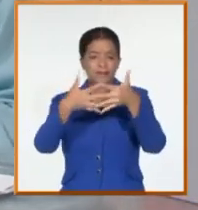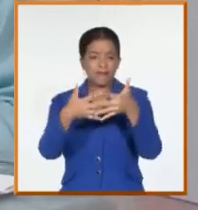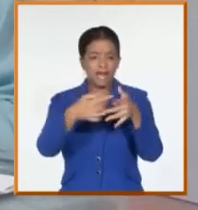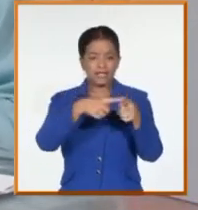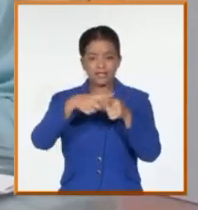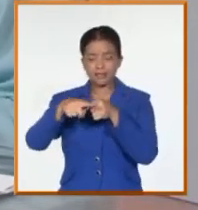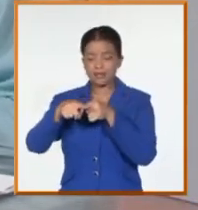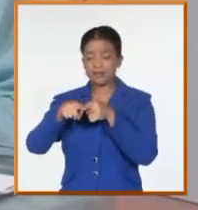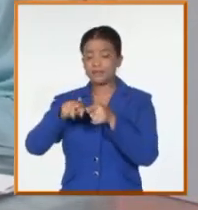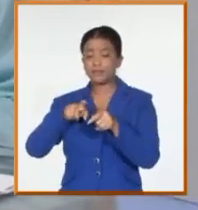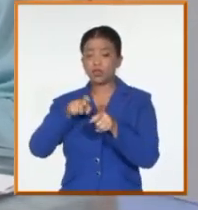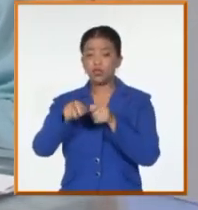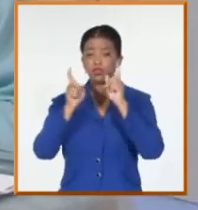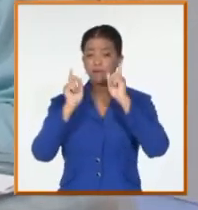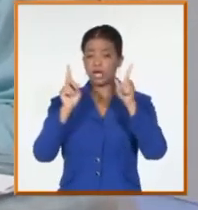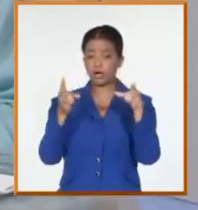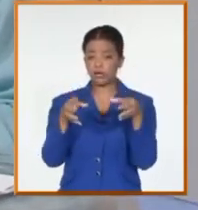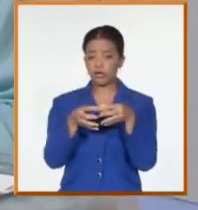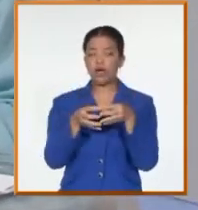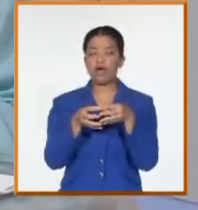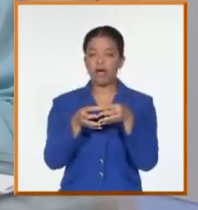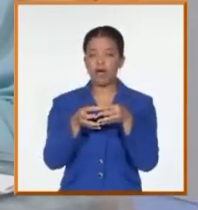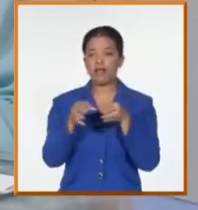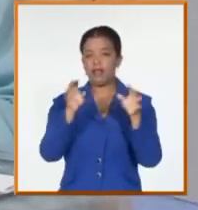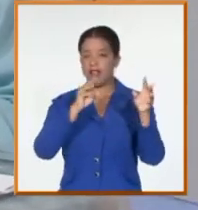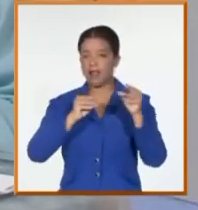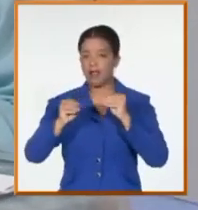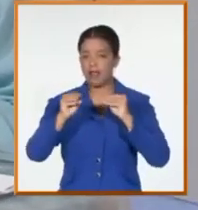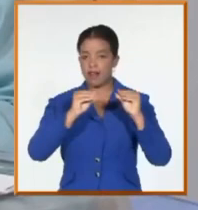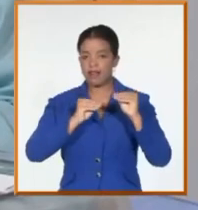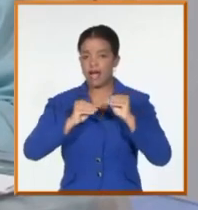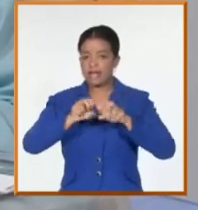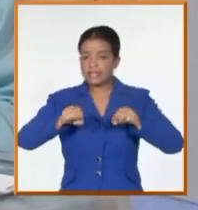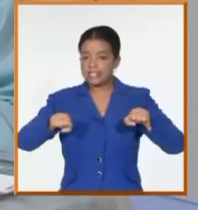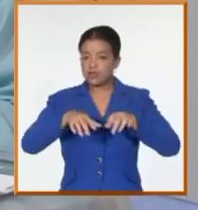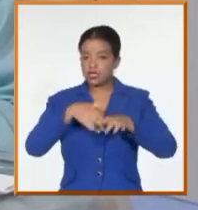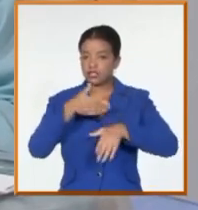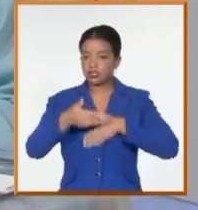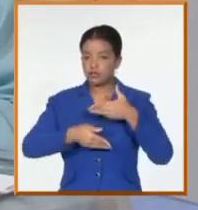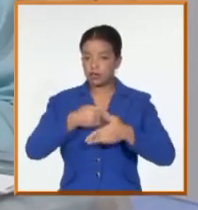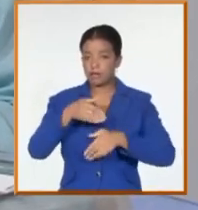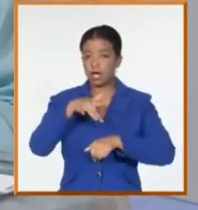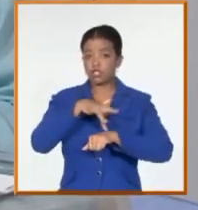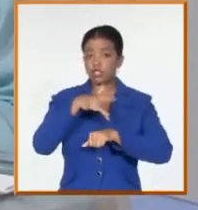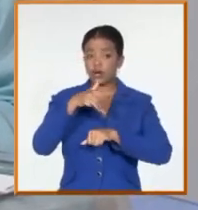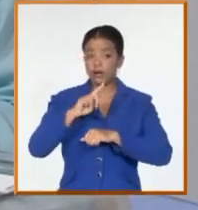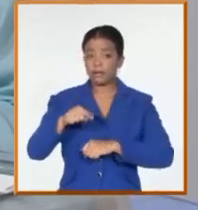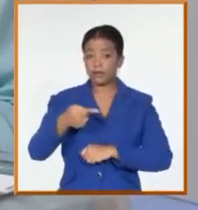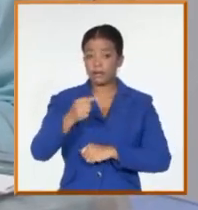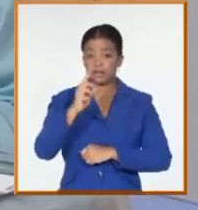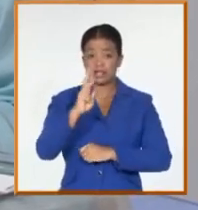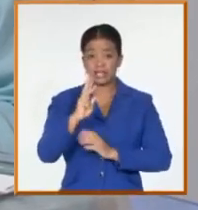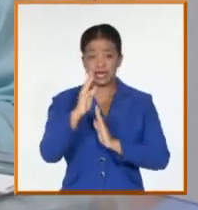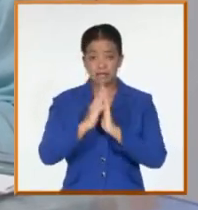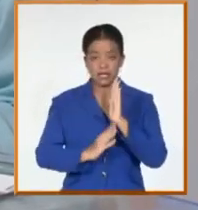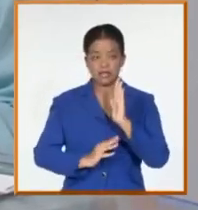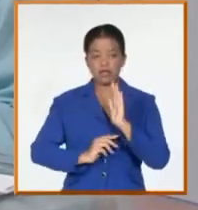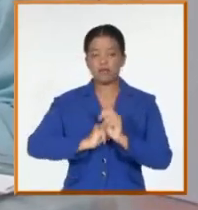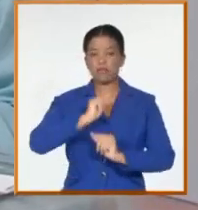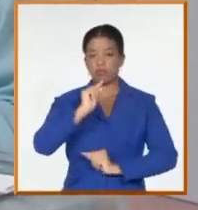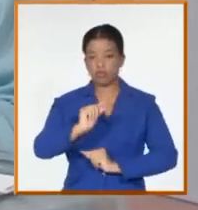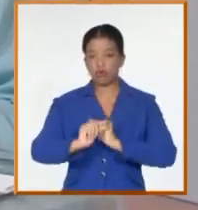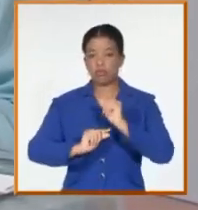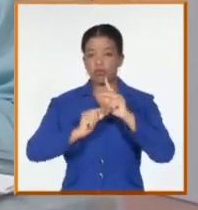con ellos hasta han ido evaluando esa situación y por tanto nos tocaría entonces en el próximo trimestre y dándole